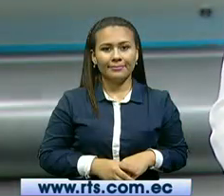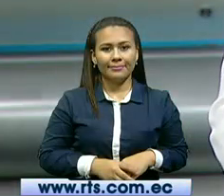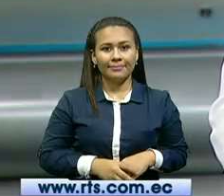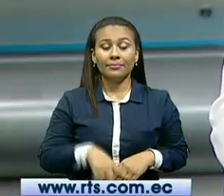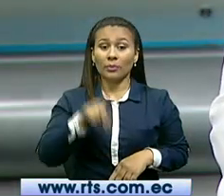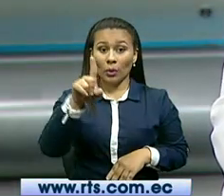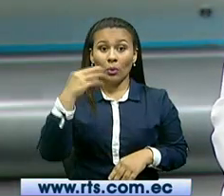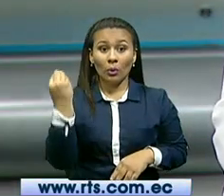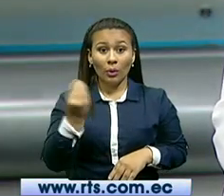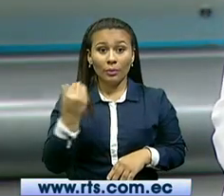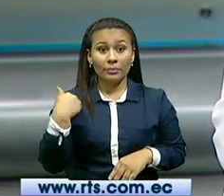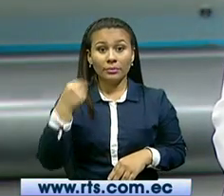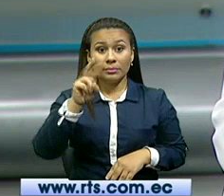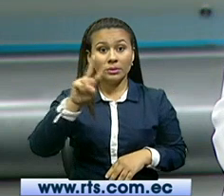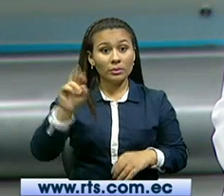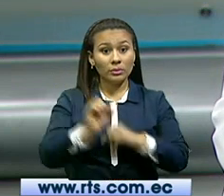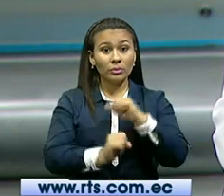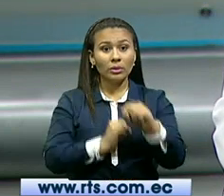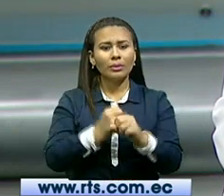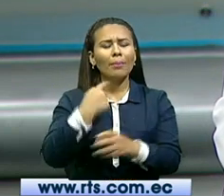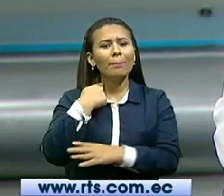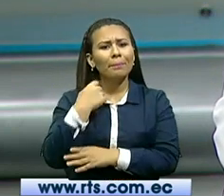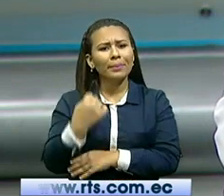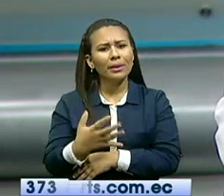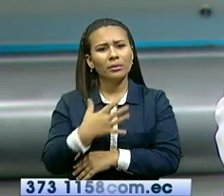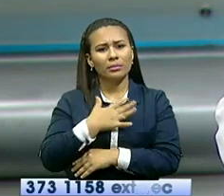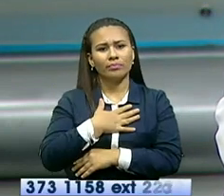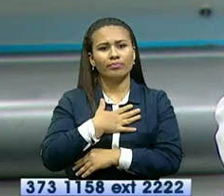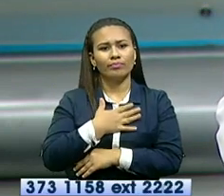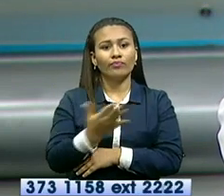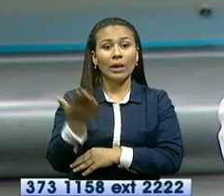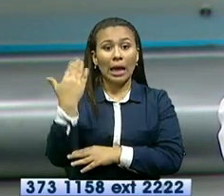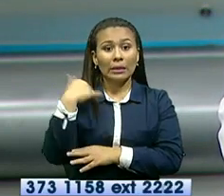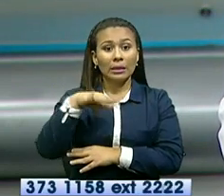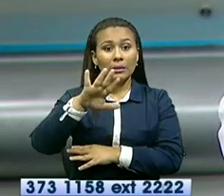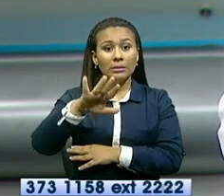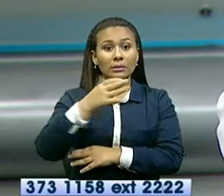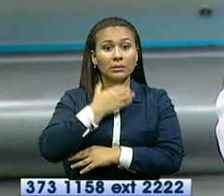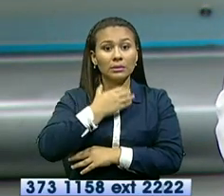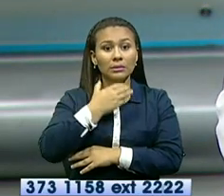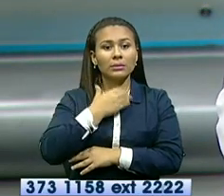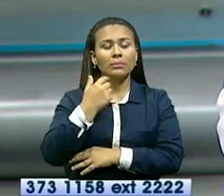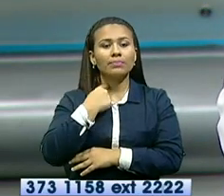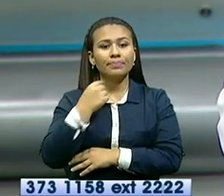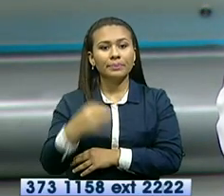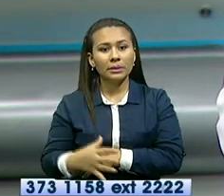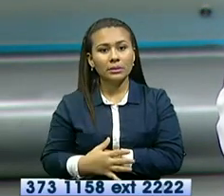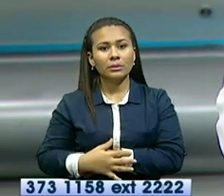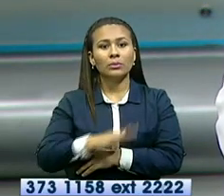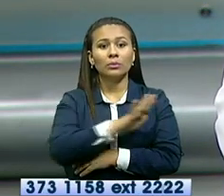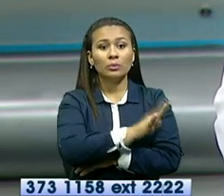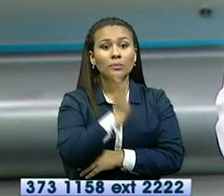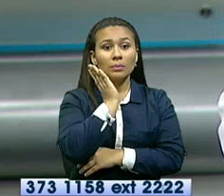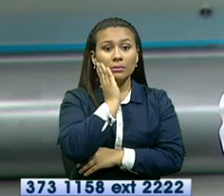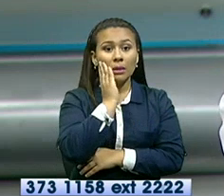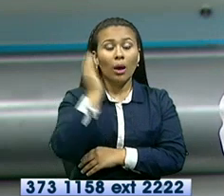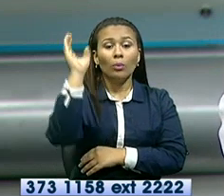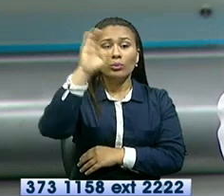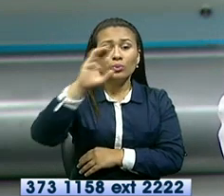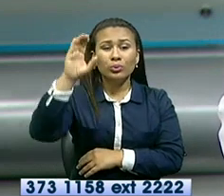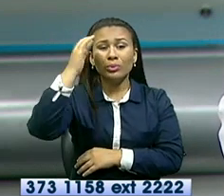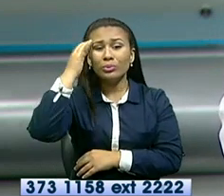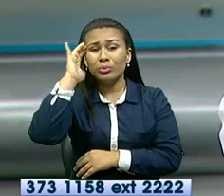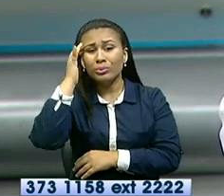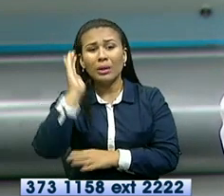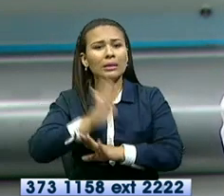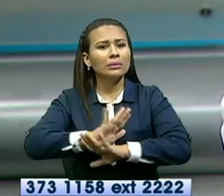Un joven de 22 años está desaparecido desde el pasado 5 de agosto. Su madre, quien lo busca desesperadamente, ya